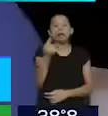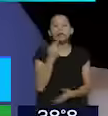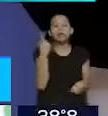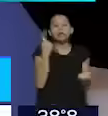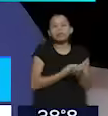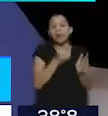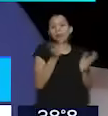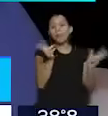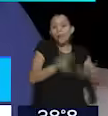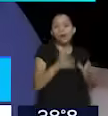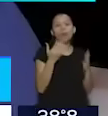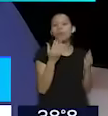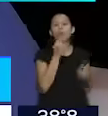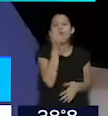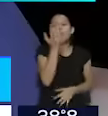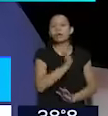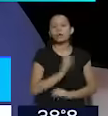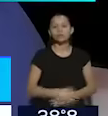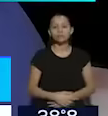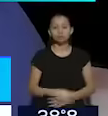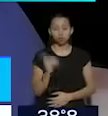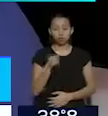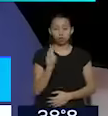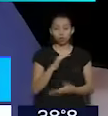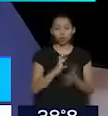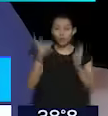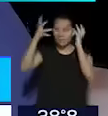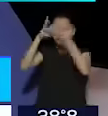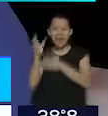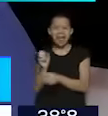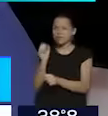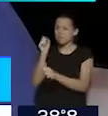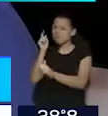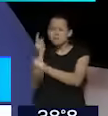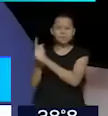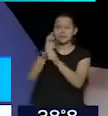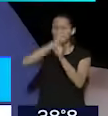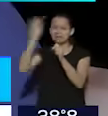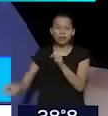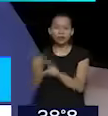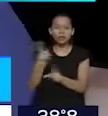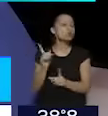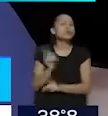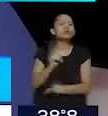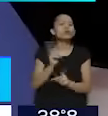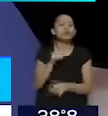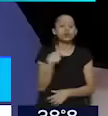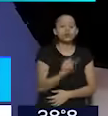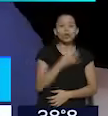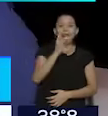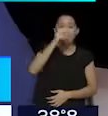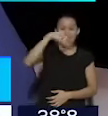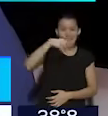dejar Claro que nosotros no estamos haciendo un golpe para sacar a mi ley ni nada por el estilo lo que queremos es que se de de baja el dnu para que se